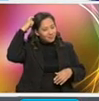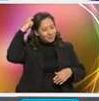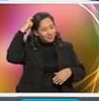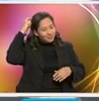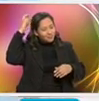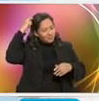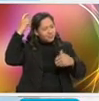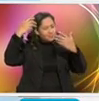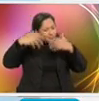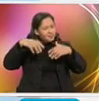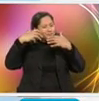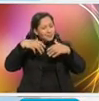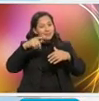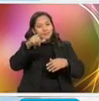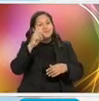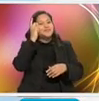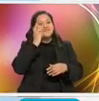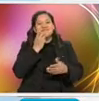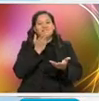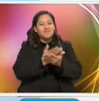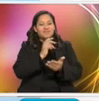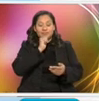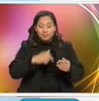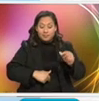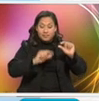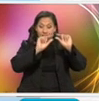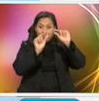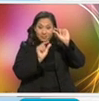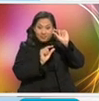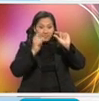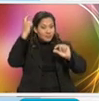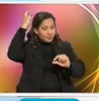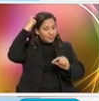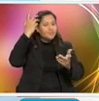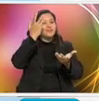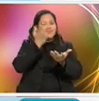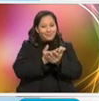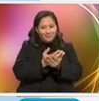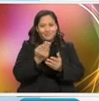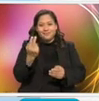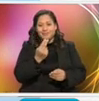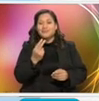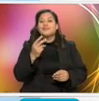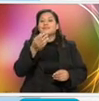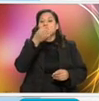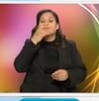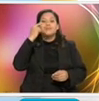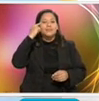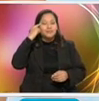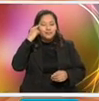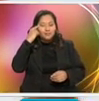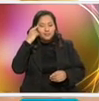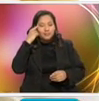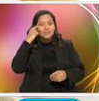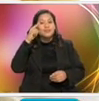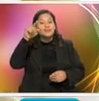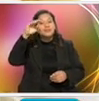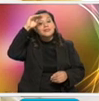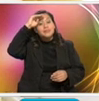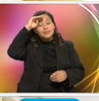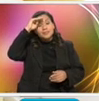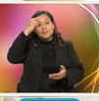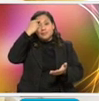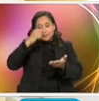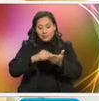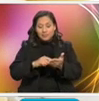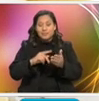Entonces necesitamos los intestinos y el cerebro que descansen. En medicina china hay una teoría que